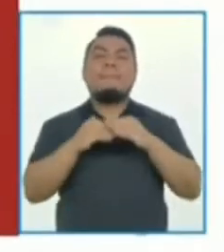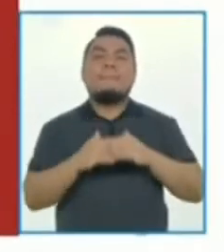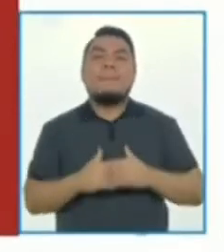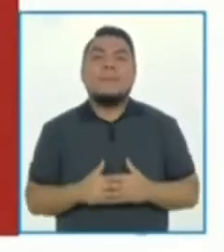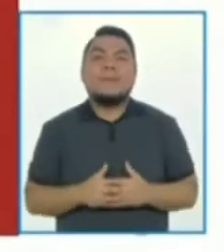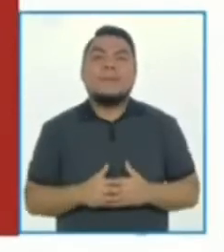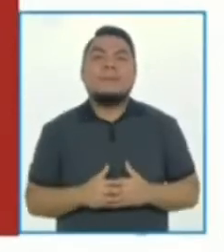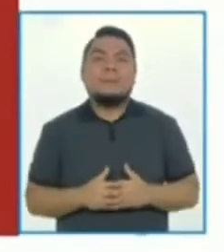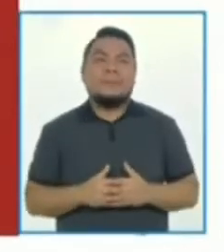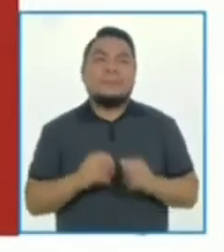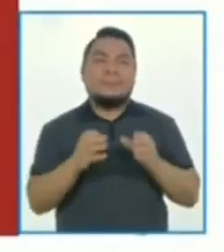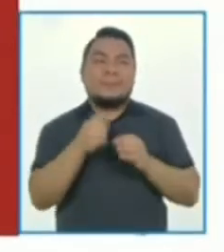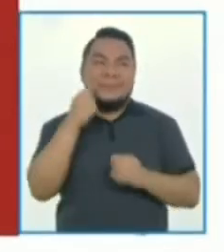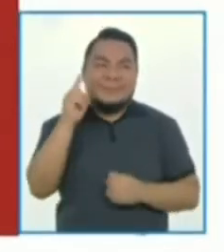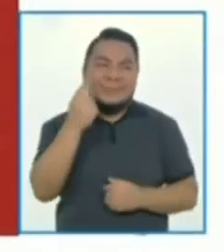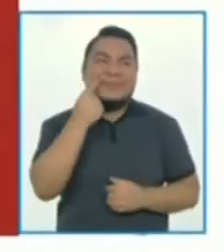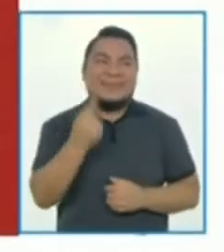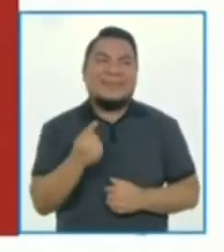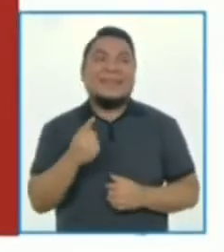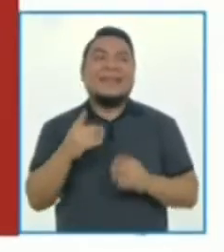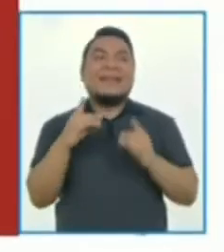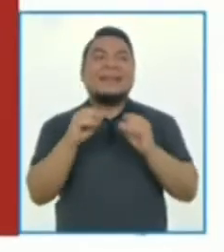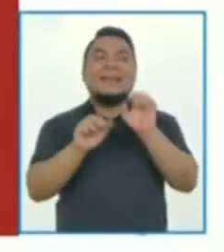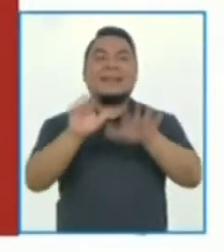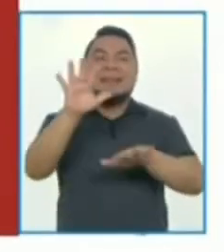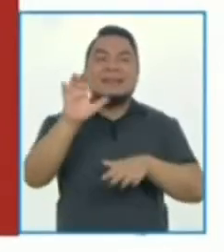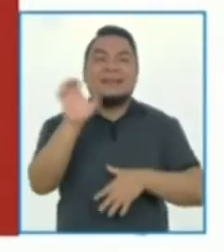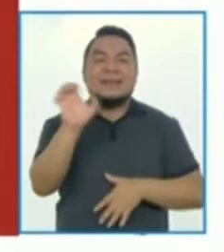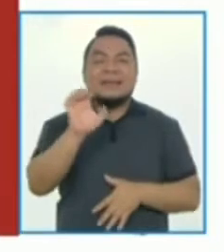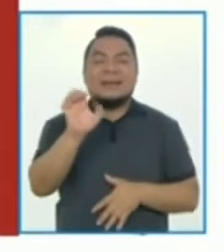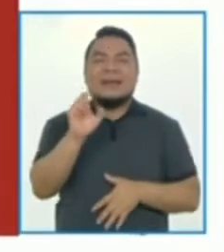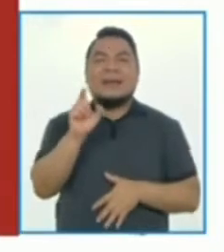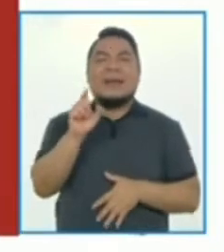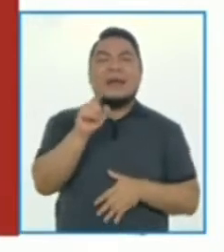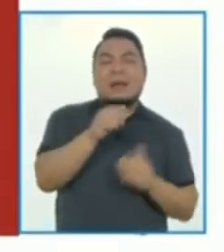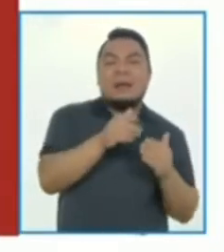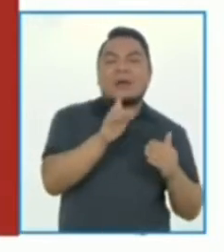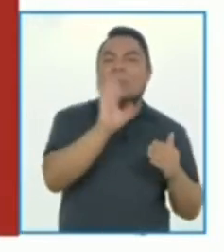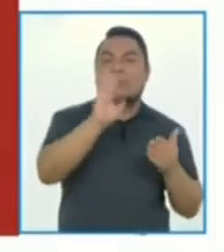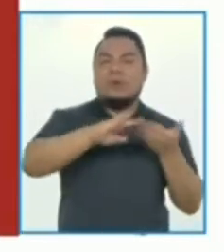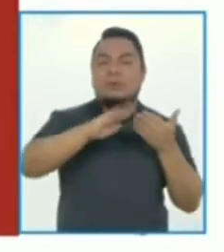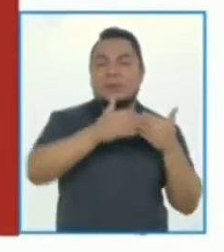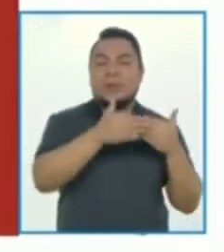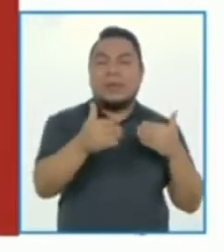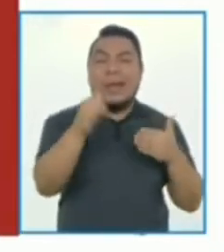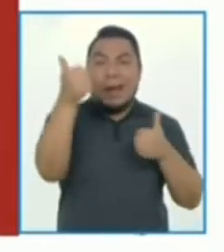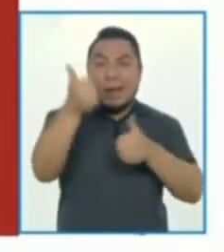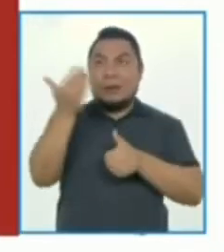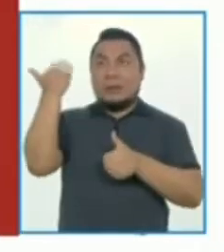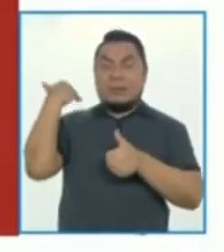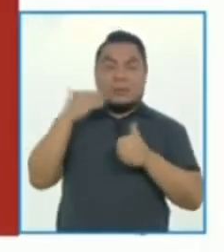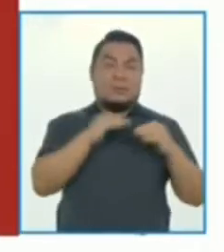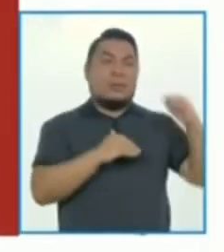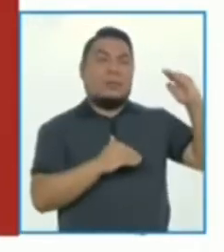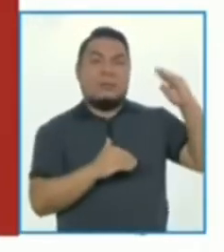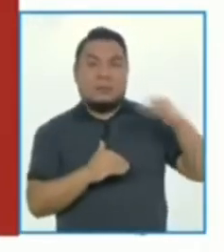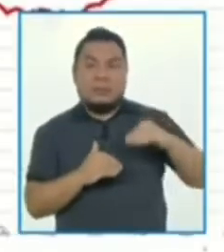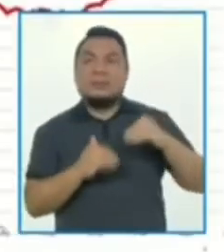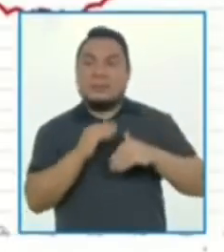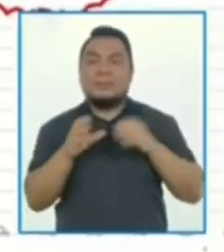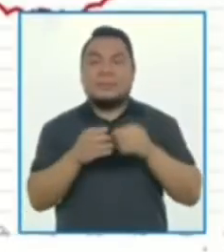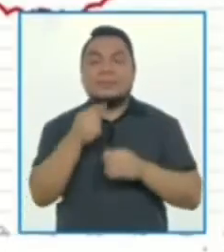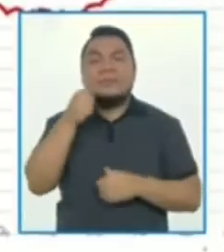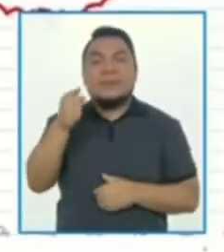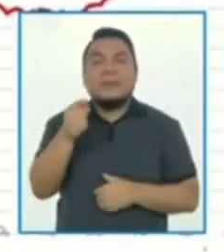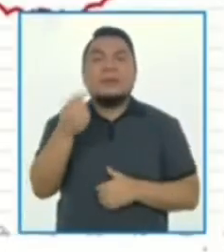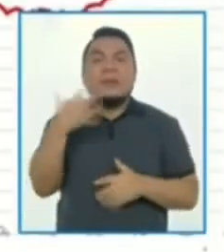que tuvimos en la primera ola, en la quincena de agosto, pero sin lugar a dudas la velocidad con la que crece la demanda